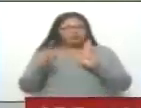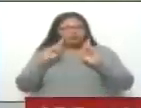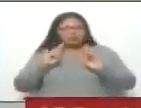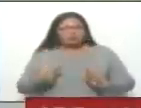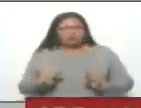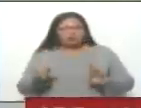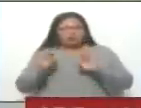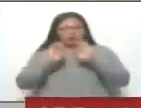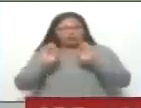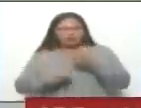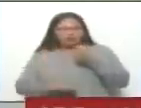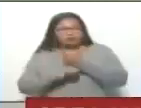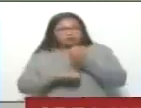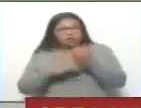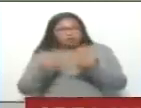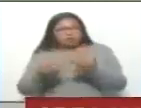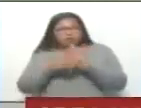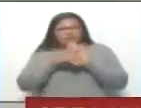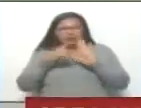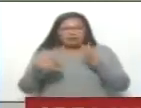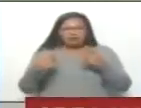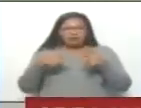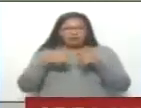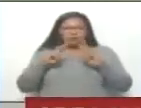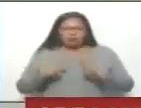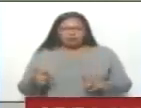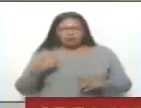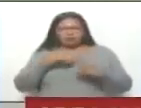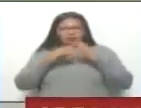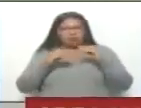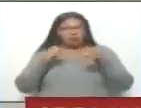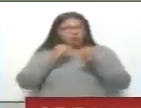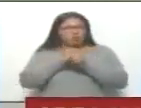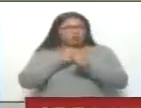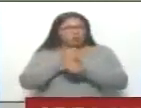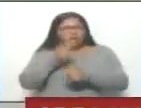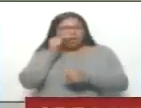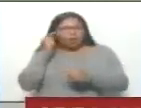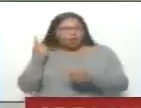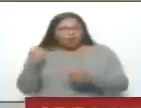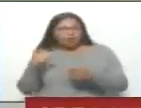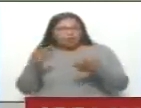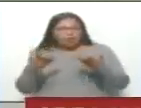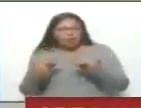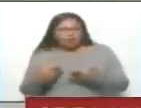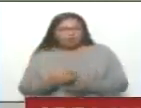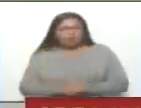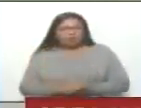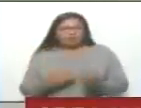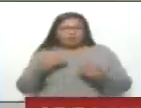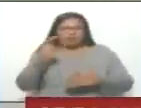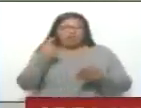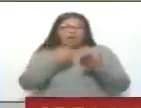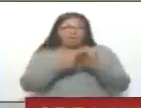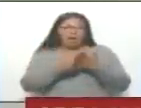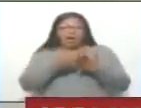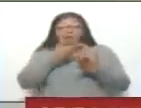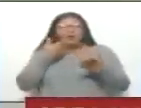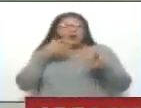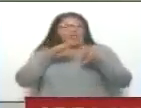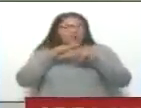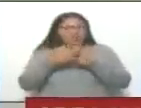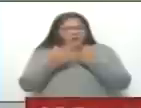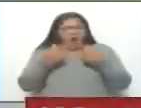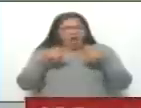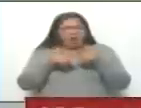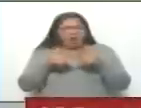debe sostenerse, y el derecho humano que tenemos todos los trabajadores y trabajadoras a tener aumento salarial, tener mejores condiciones,